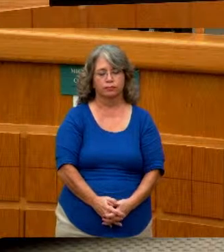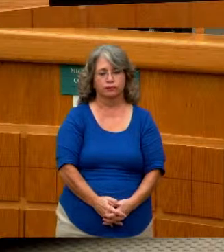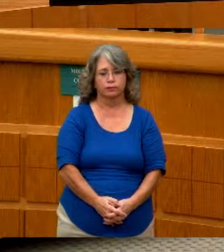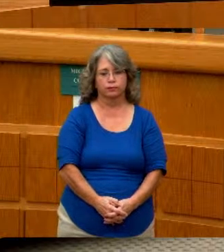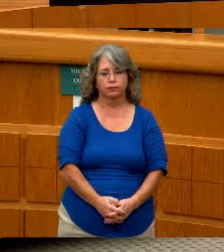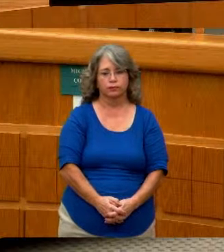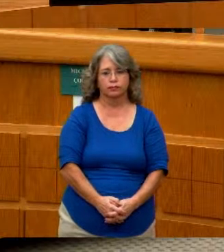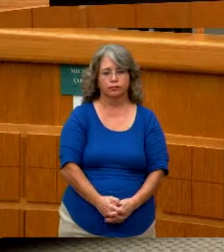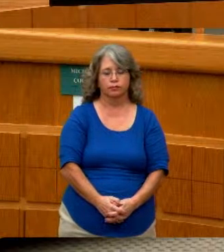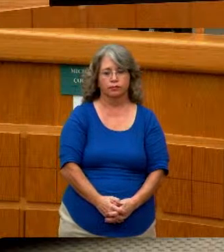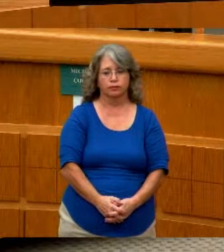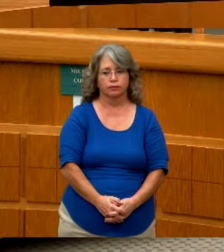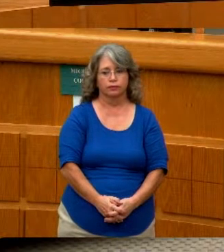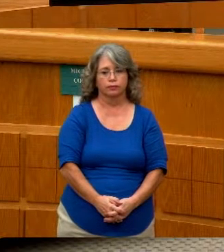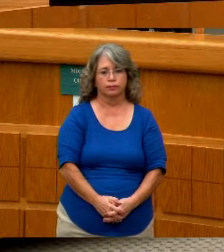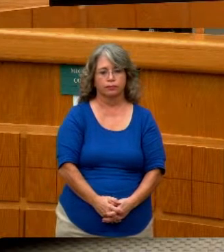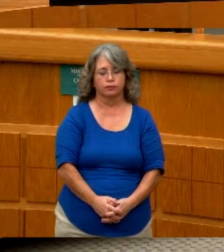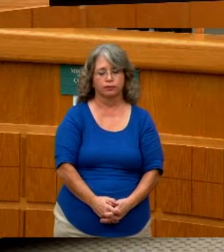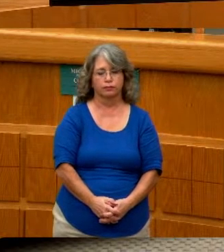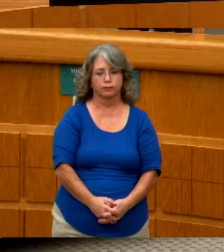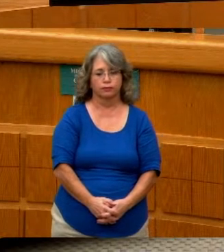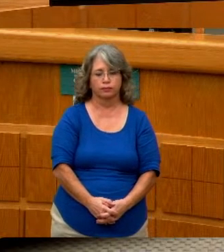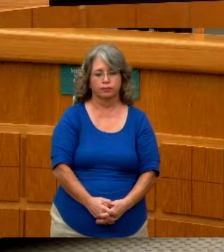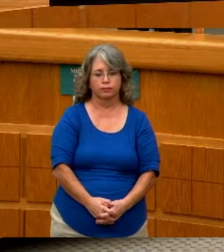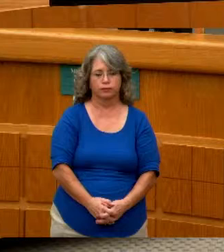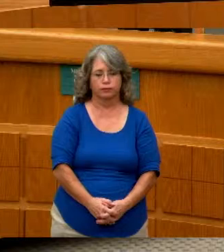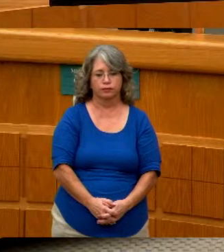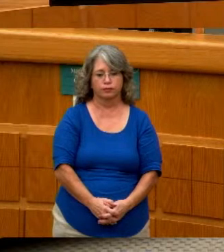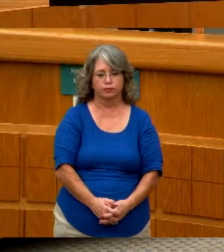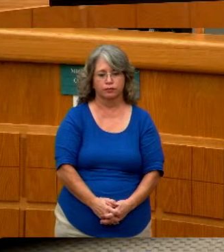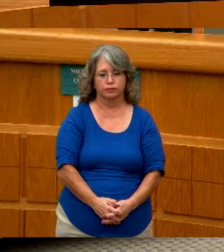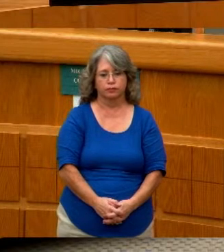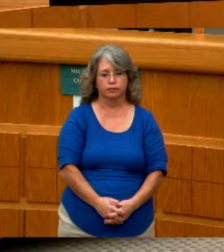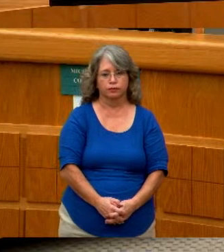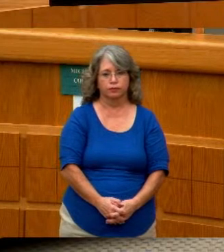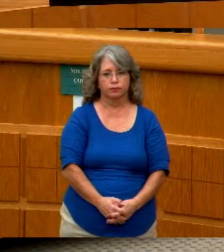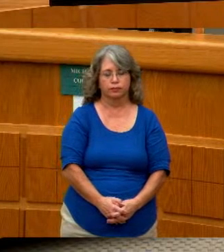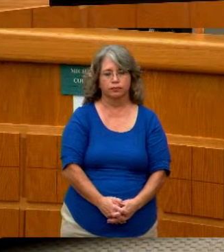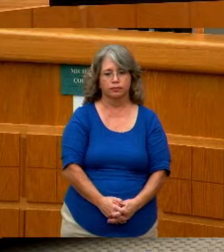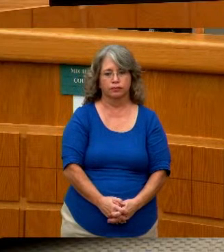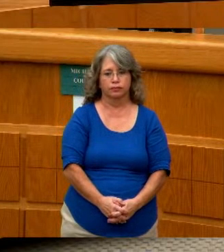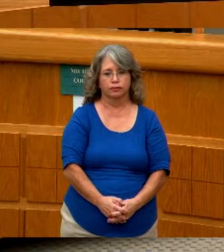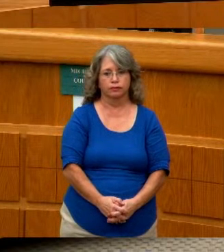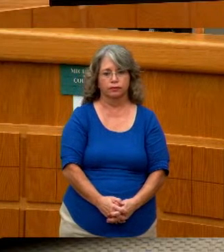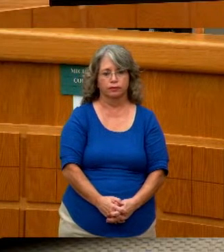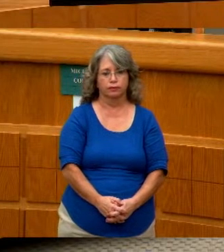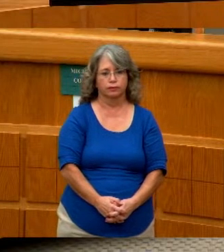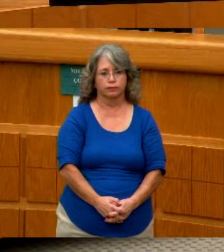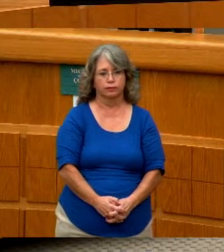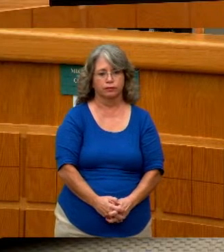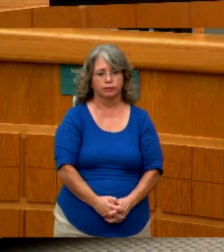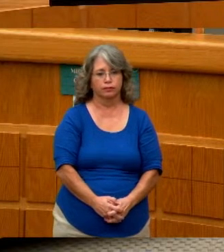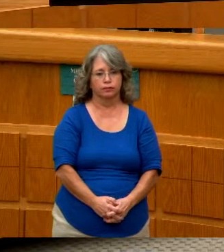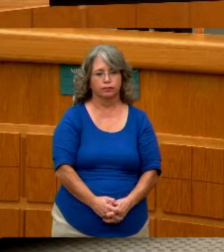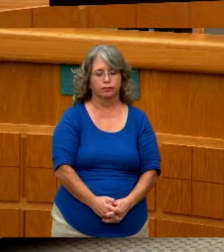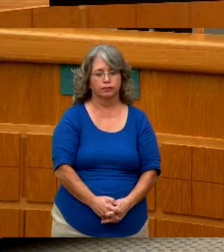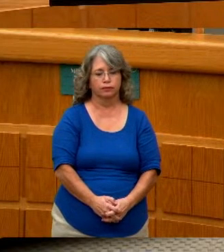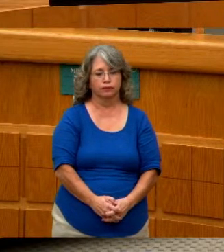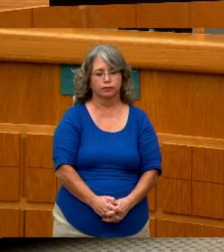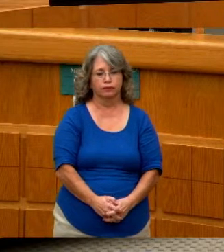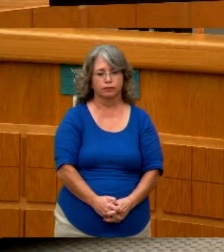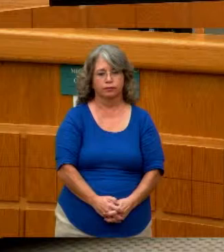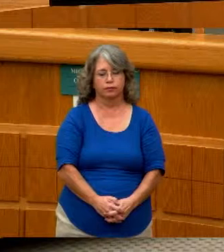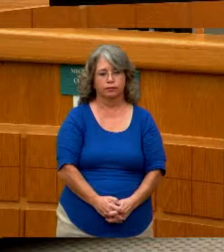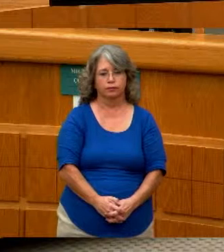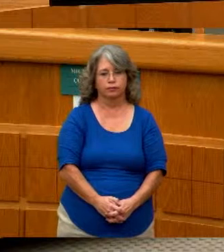se pronostican van a aumentar significativamente. Desafortunadamente hemos perdido a muchos enfermeros viajeros por parte de FEMA que se han desplegado a